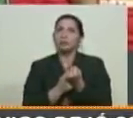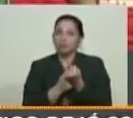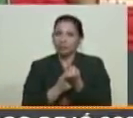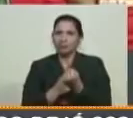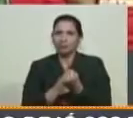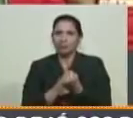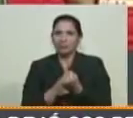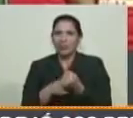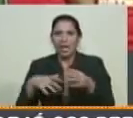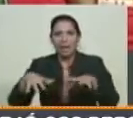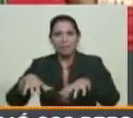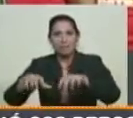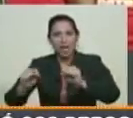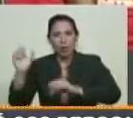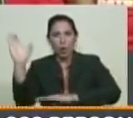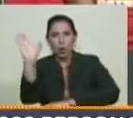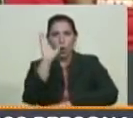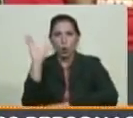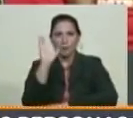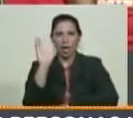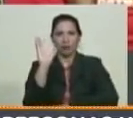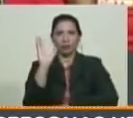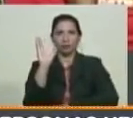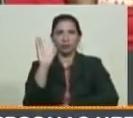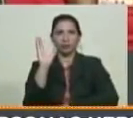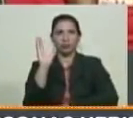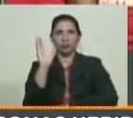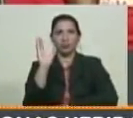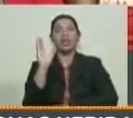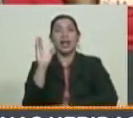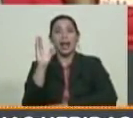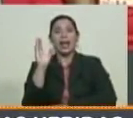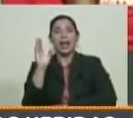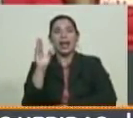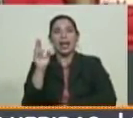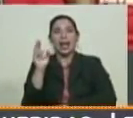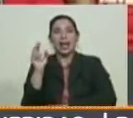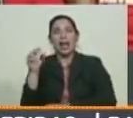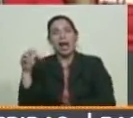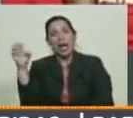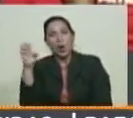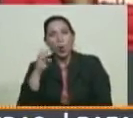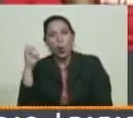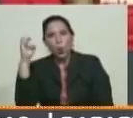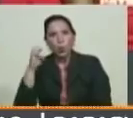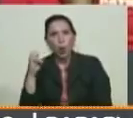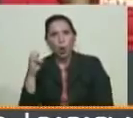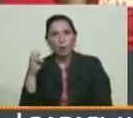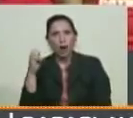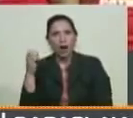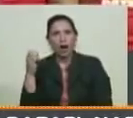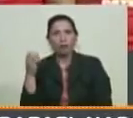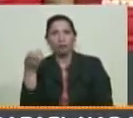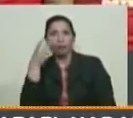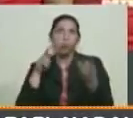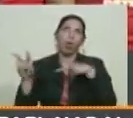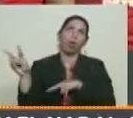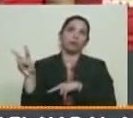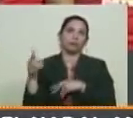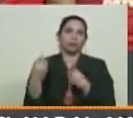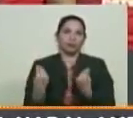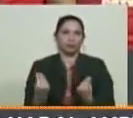oligarquía colombiana, de la Unión Europea, que quieren hacerse los locos ante lo que ocurrió.